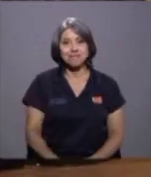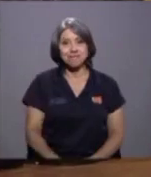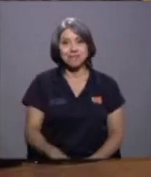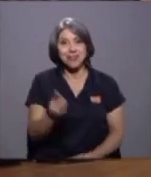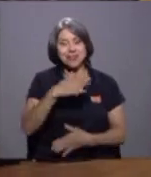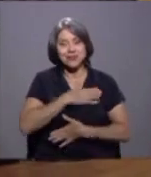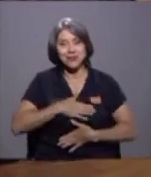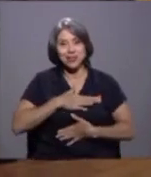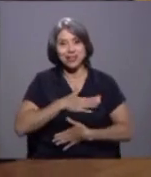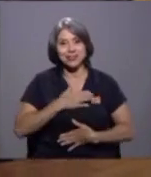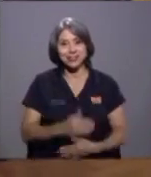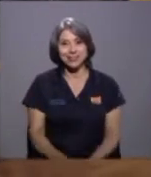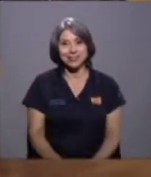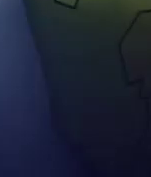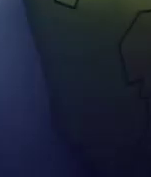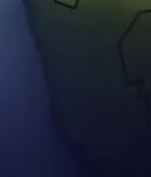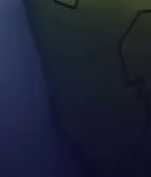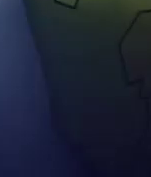Disfrútenlos.